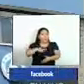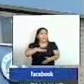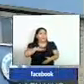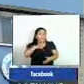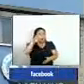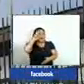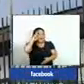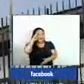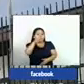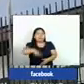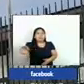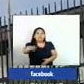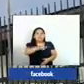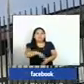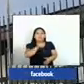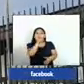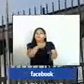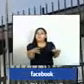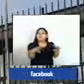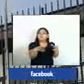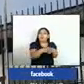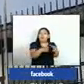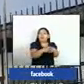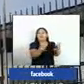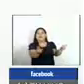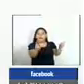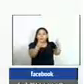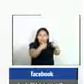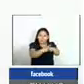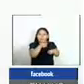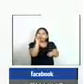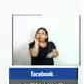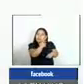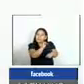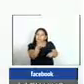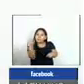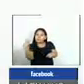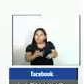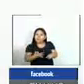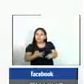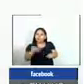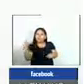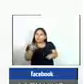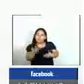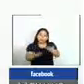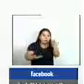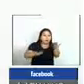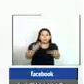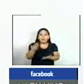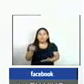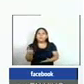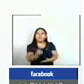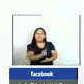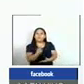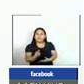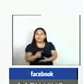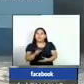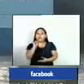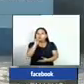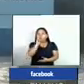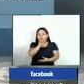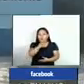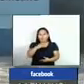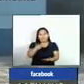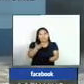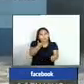salvadoreños de decir este organismo tiene que cambiar, esta institución se tiene que poner al servicio de los salvadoreños y esa es una